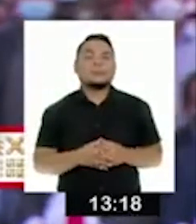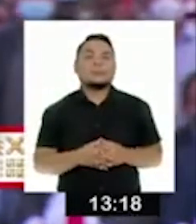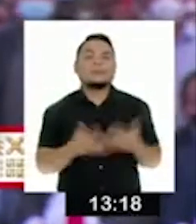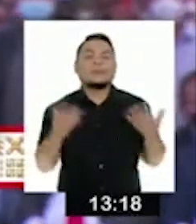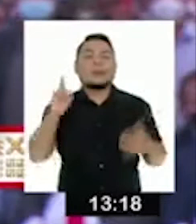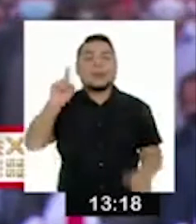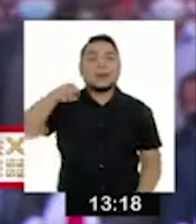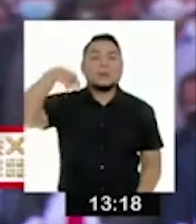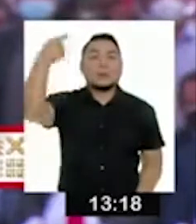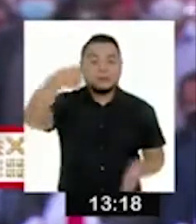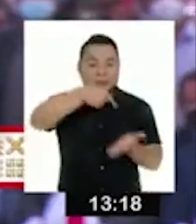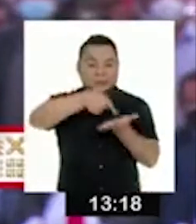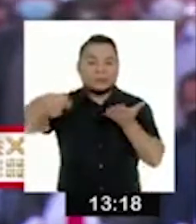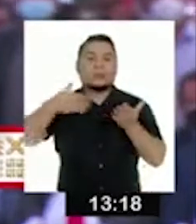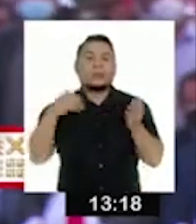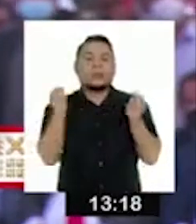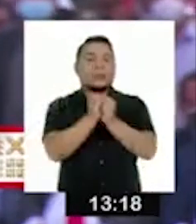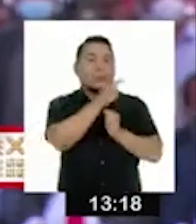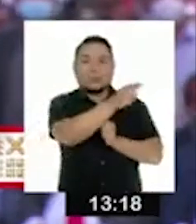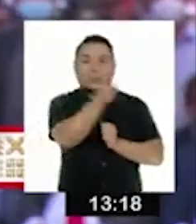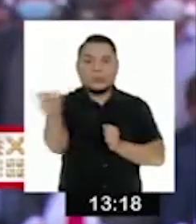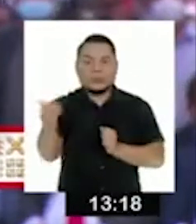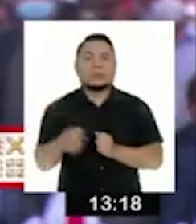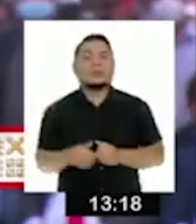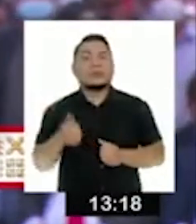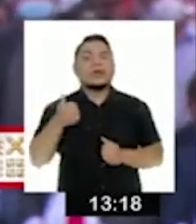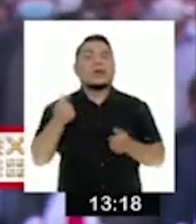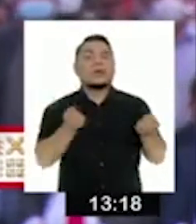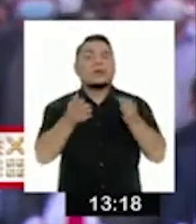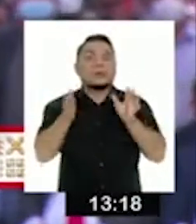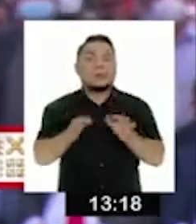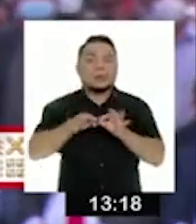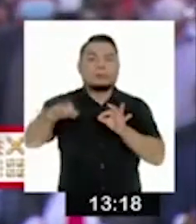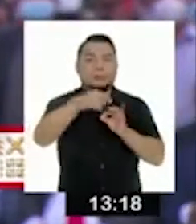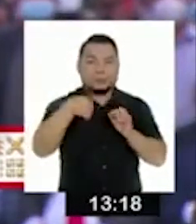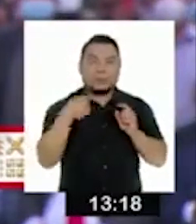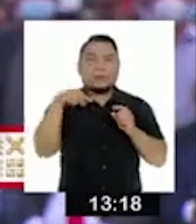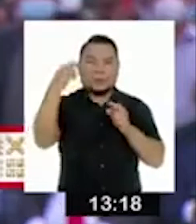que la próxima semana estaré con ustedes para que